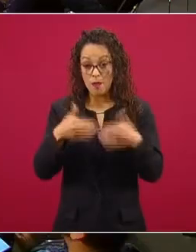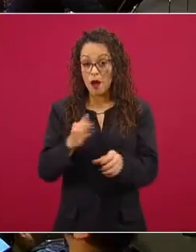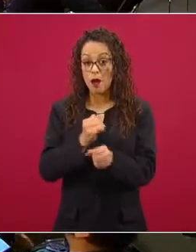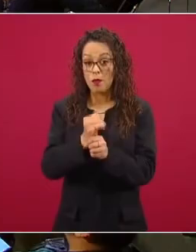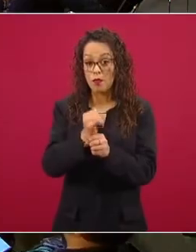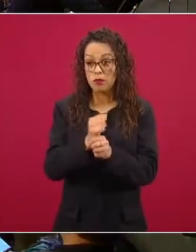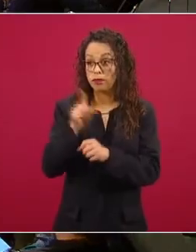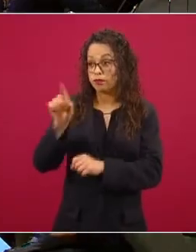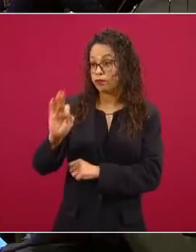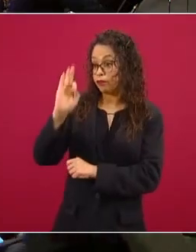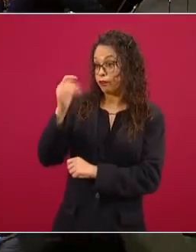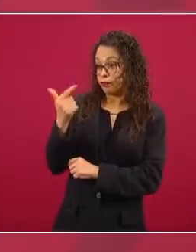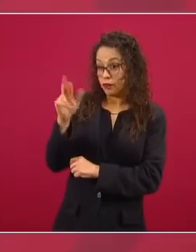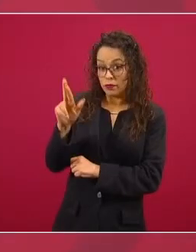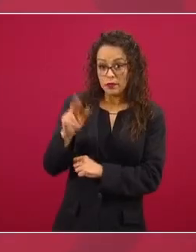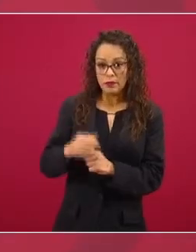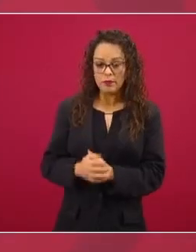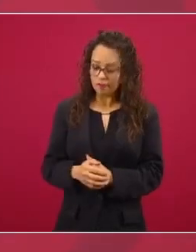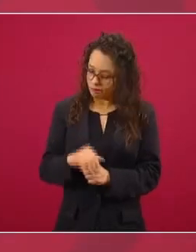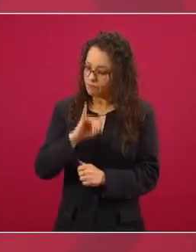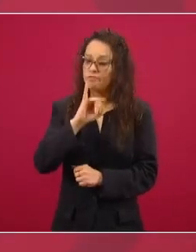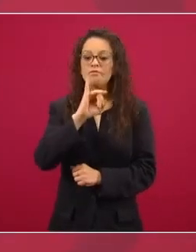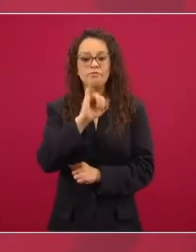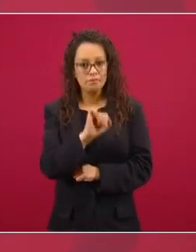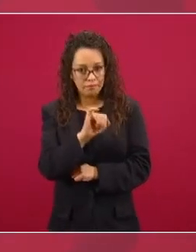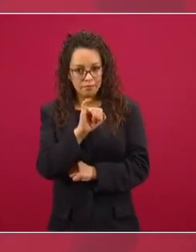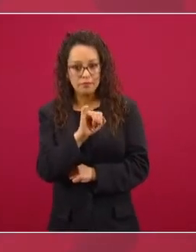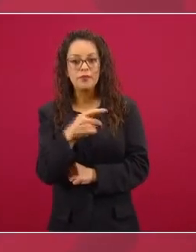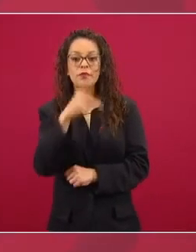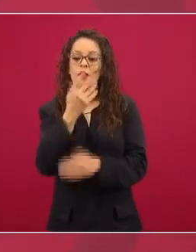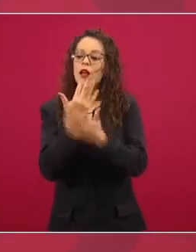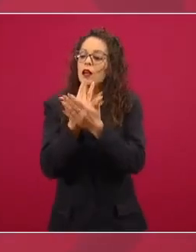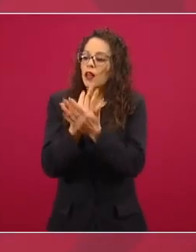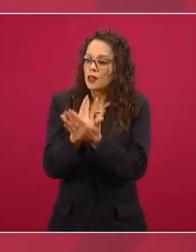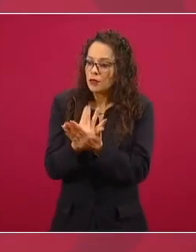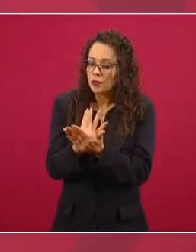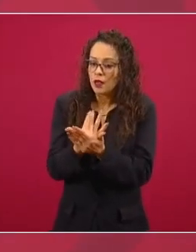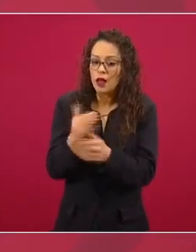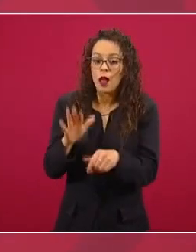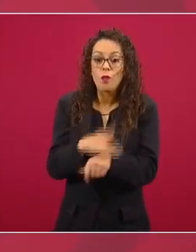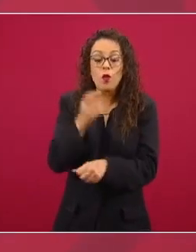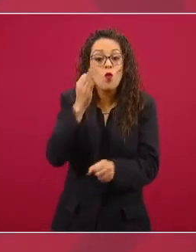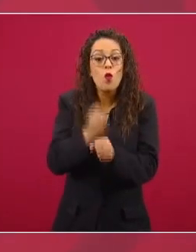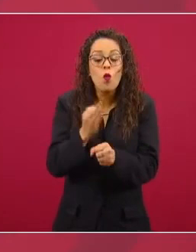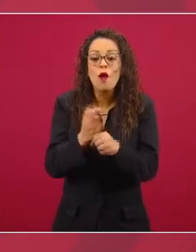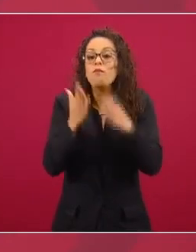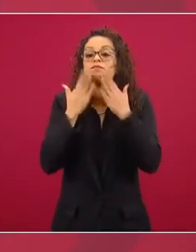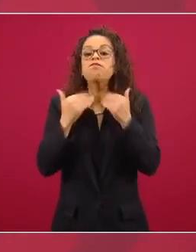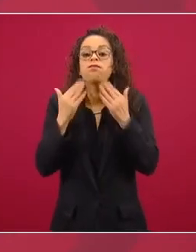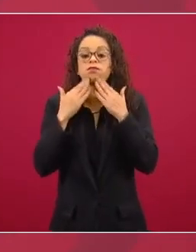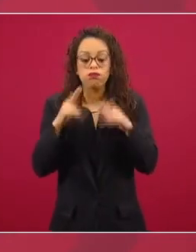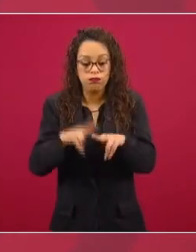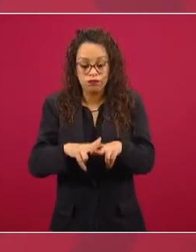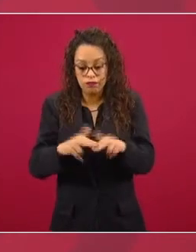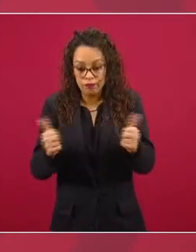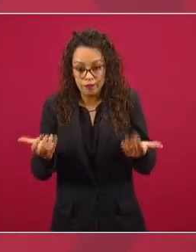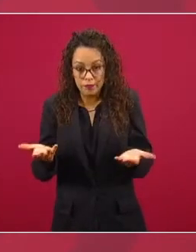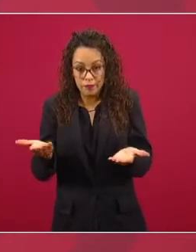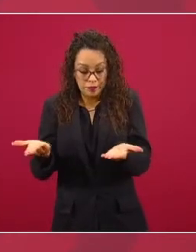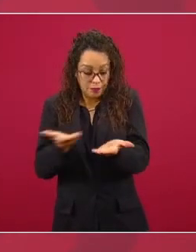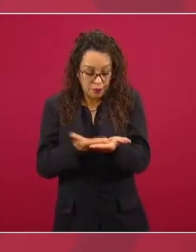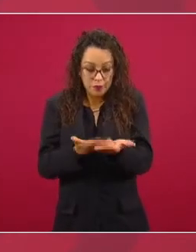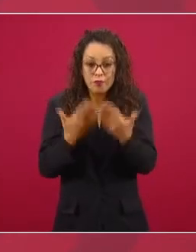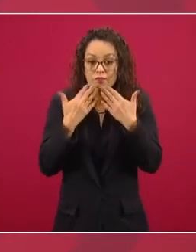entonces, porque no se tienen elementos ahora, no se